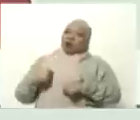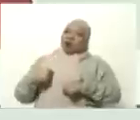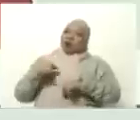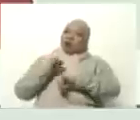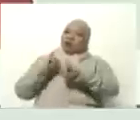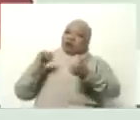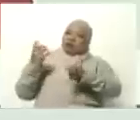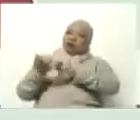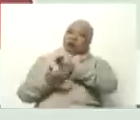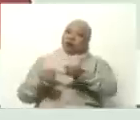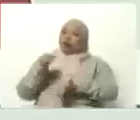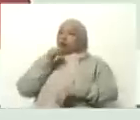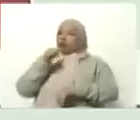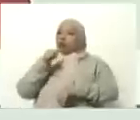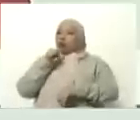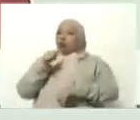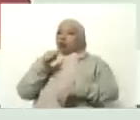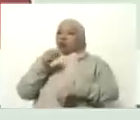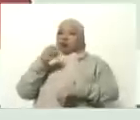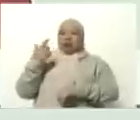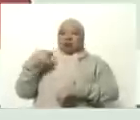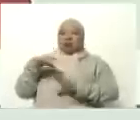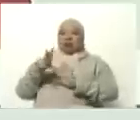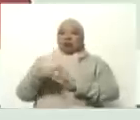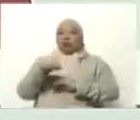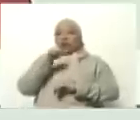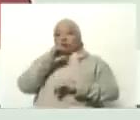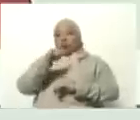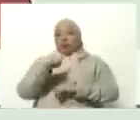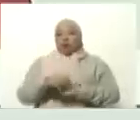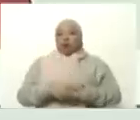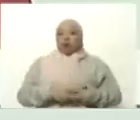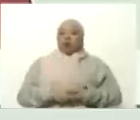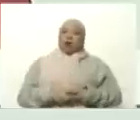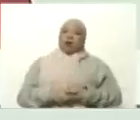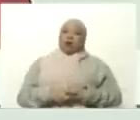cualquier otro está guiada por la arrogancia.